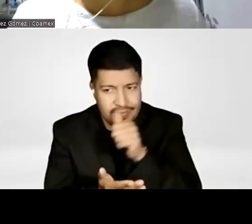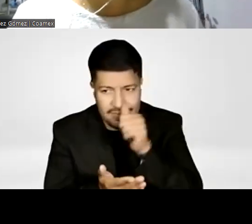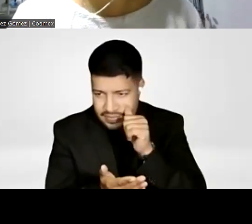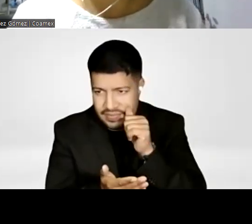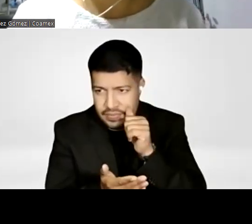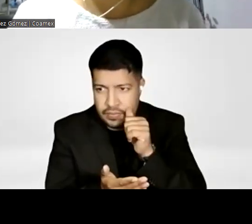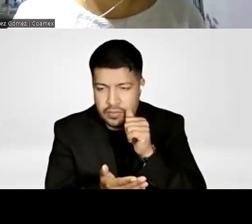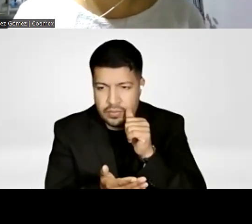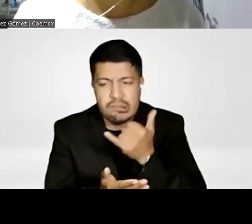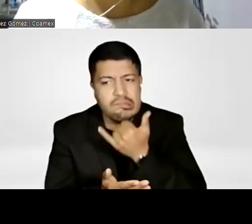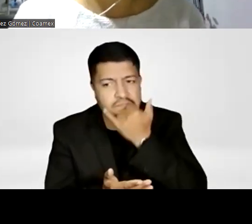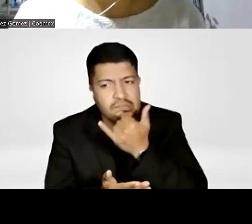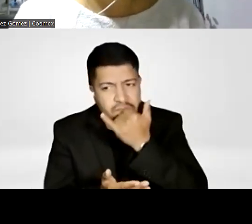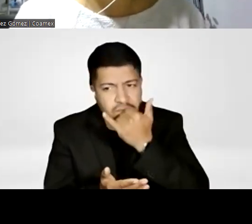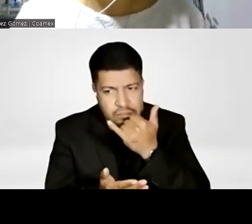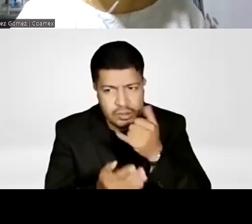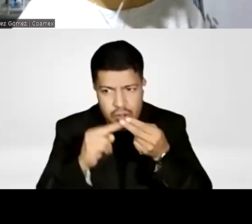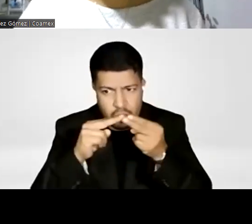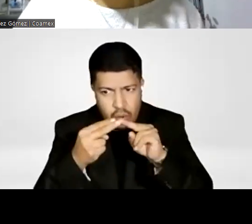algún trastorno del neurodesarrollo?